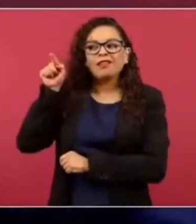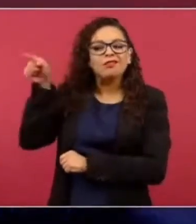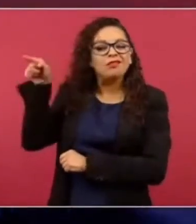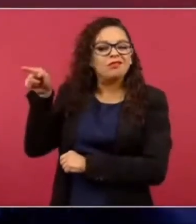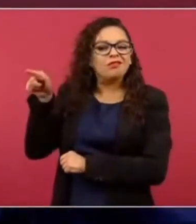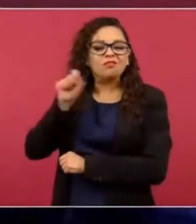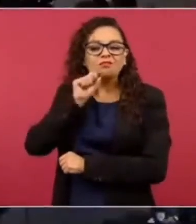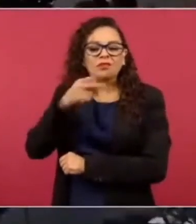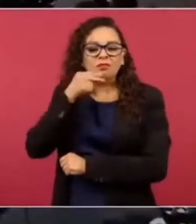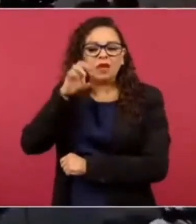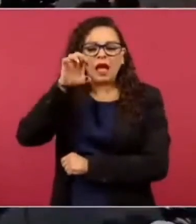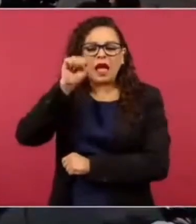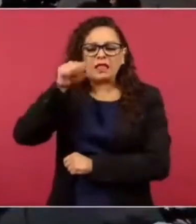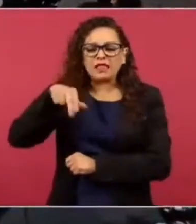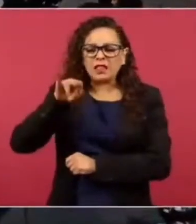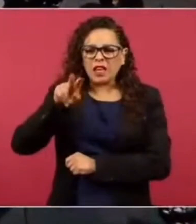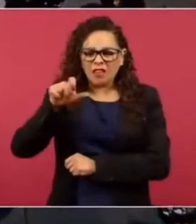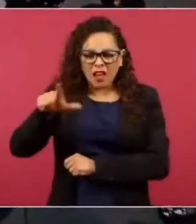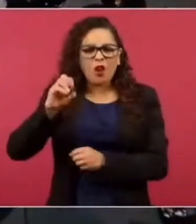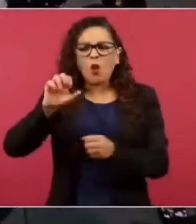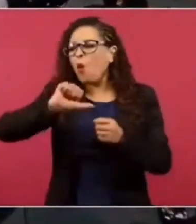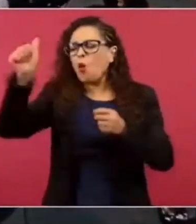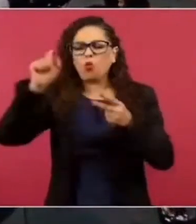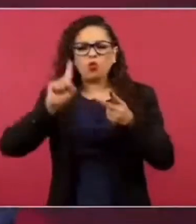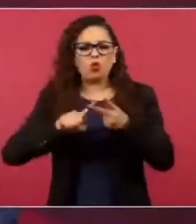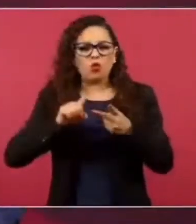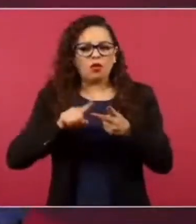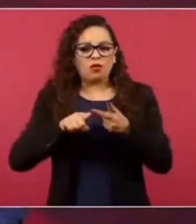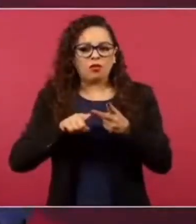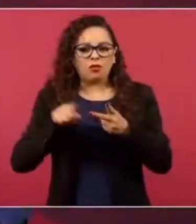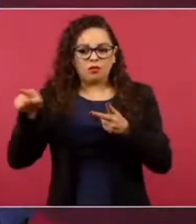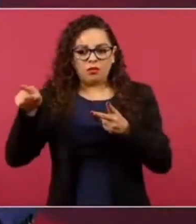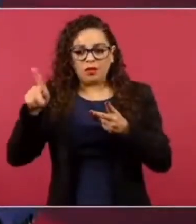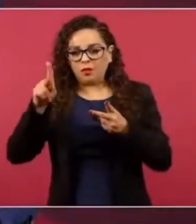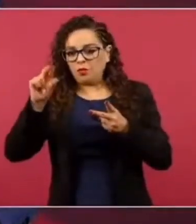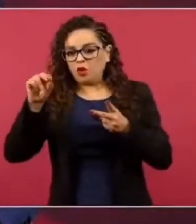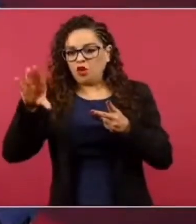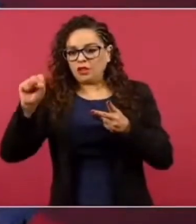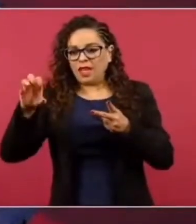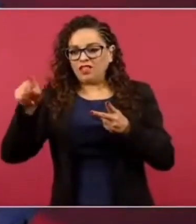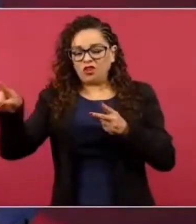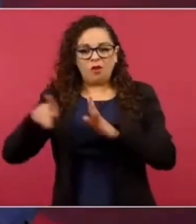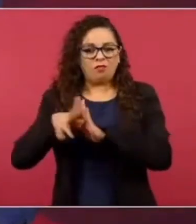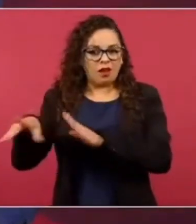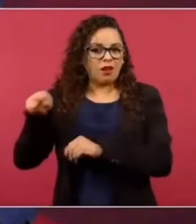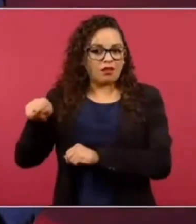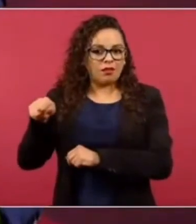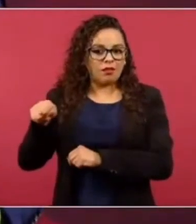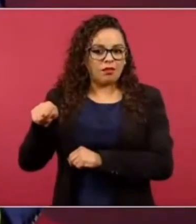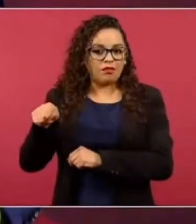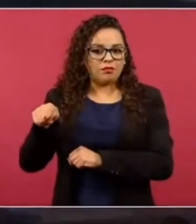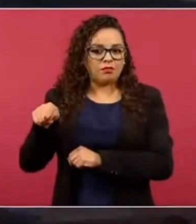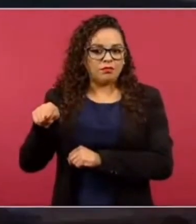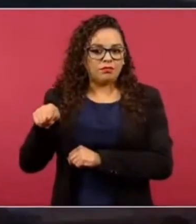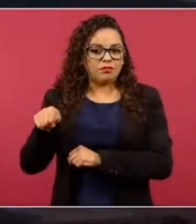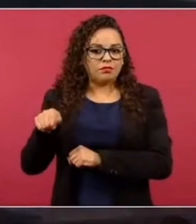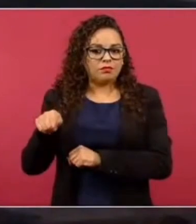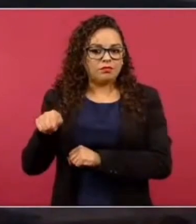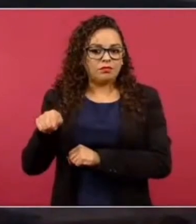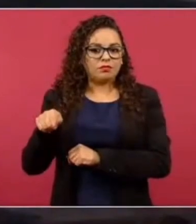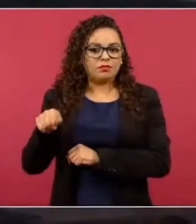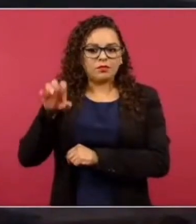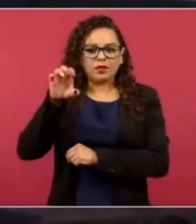No sé si Esquivel o otro del proceso, pero esto fue en Nueva York. ¿De dónde es Esquivel?